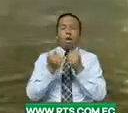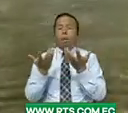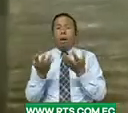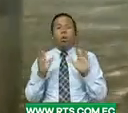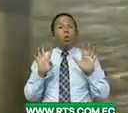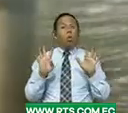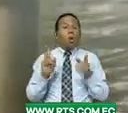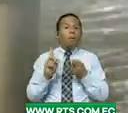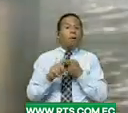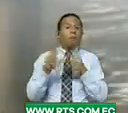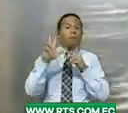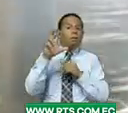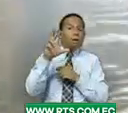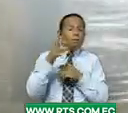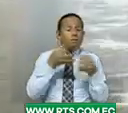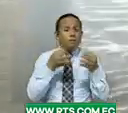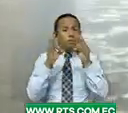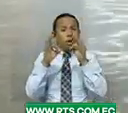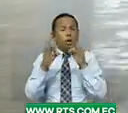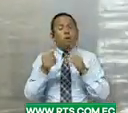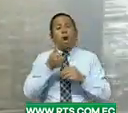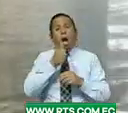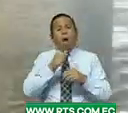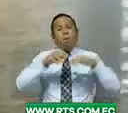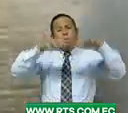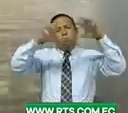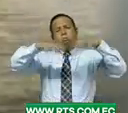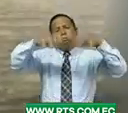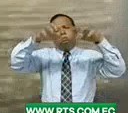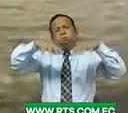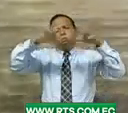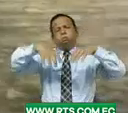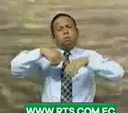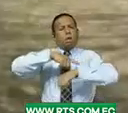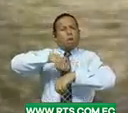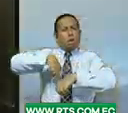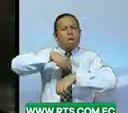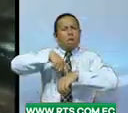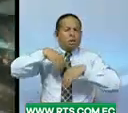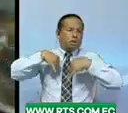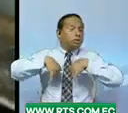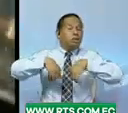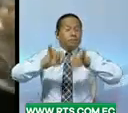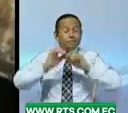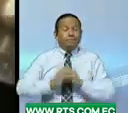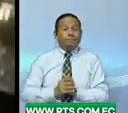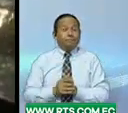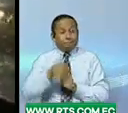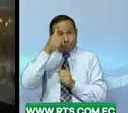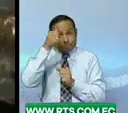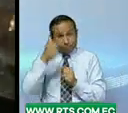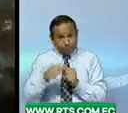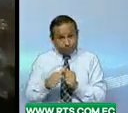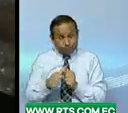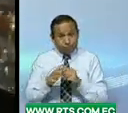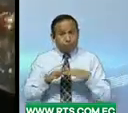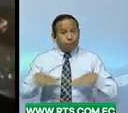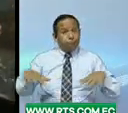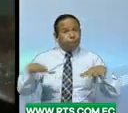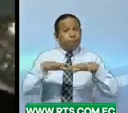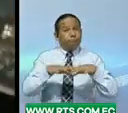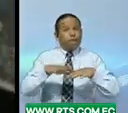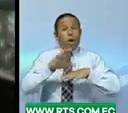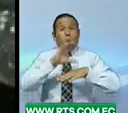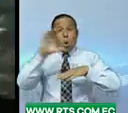al 13 de febrero. Esta intensidad podría ser entre media y fuerte, recordamos, en la región litoral y de